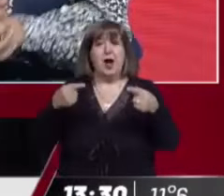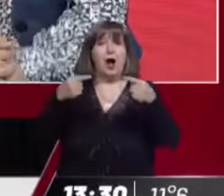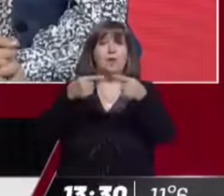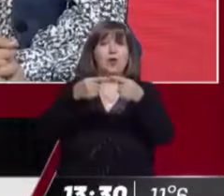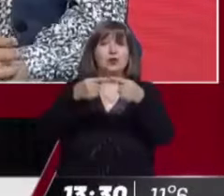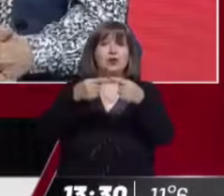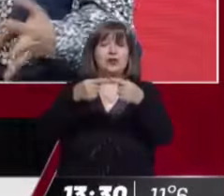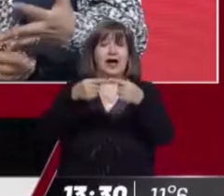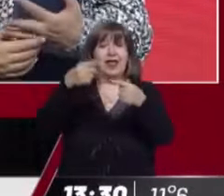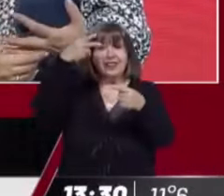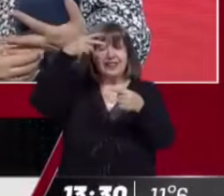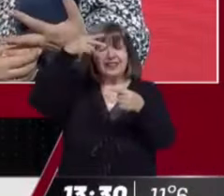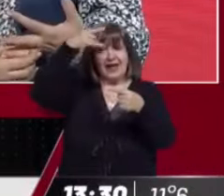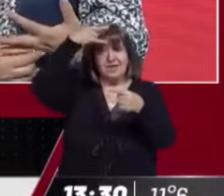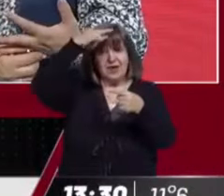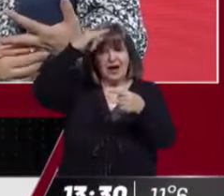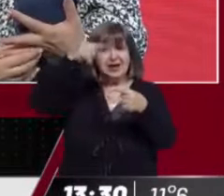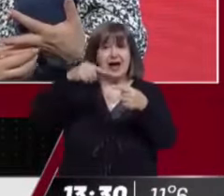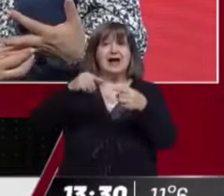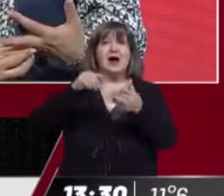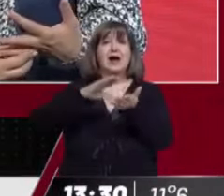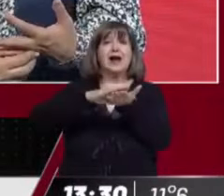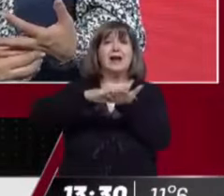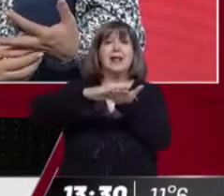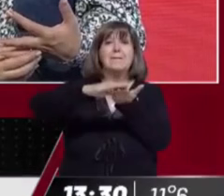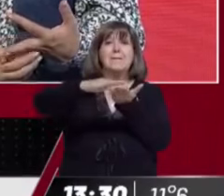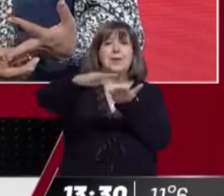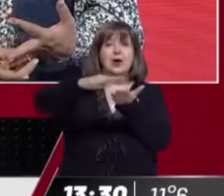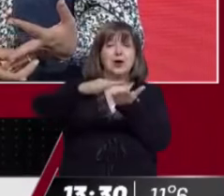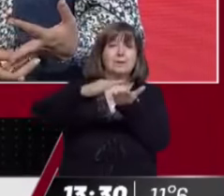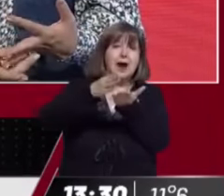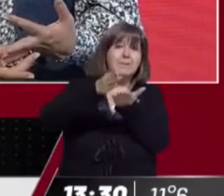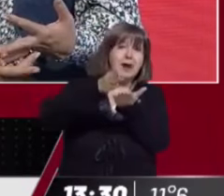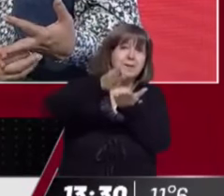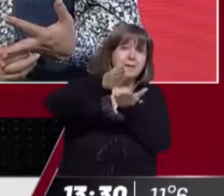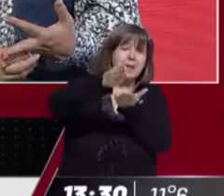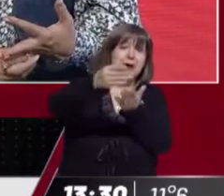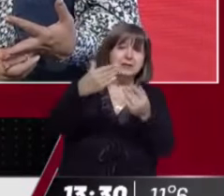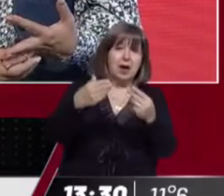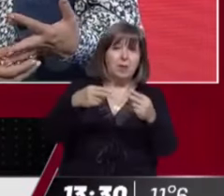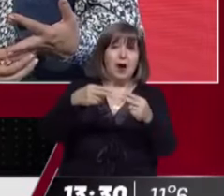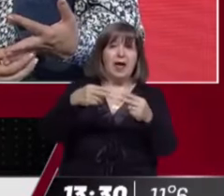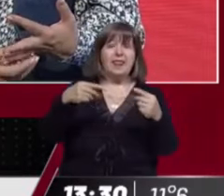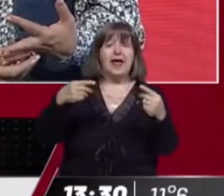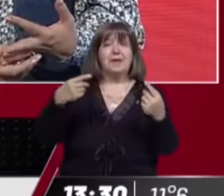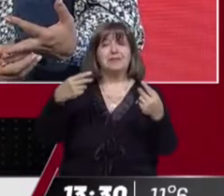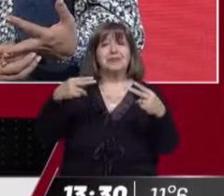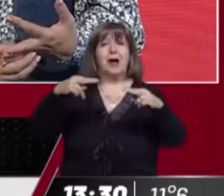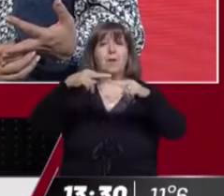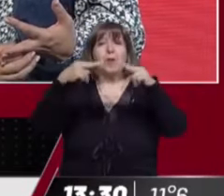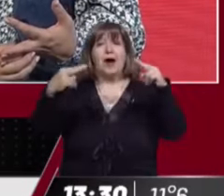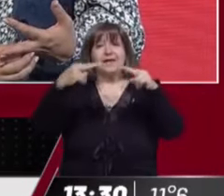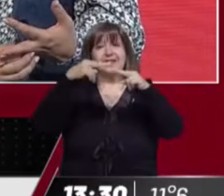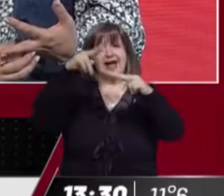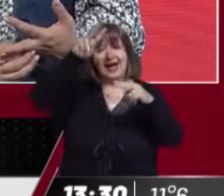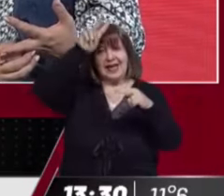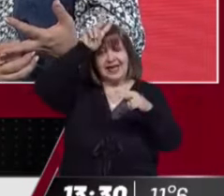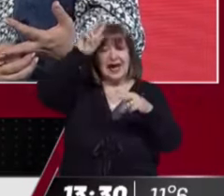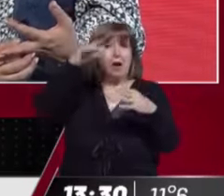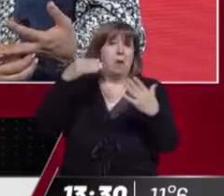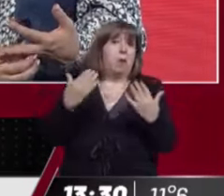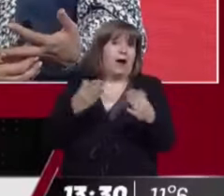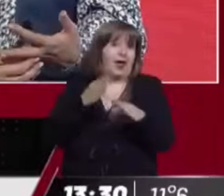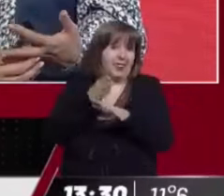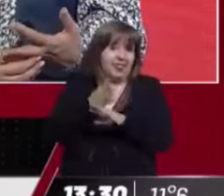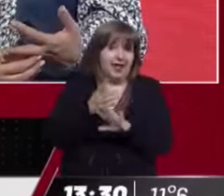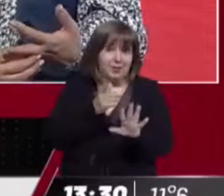para hacer un poquito de prevención no absolutamente no estamos diciendo Es que además sabes